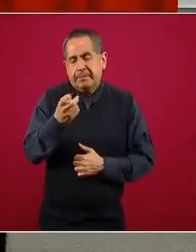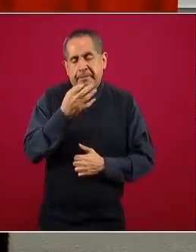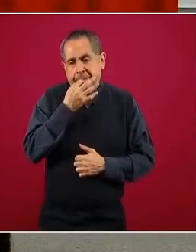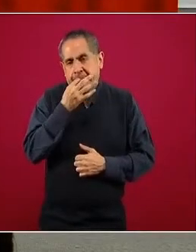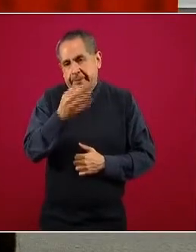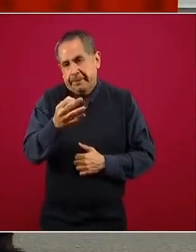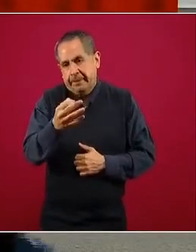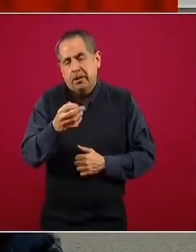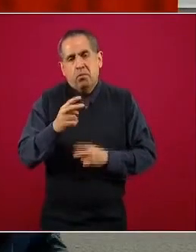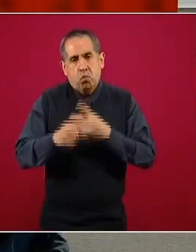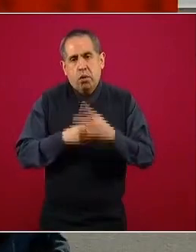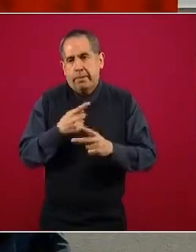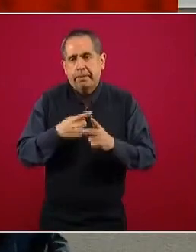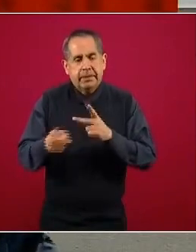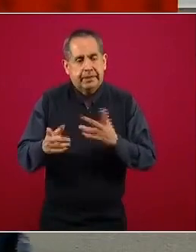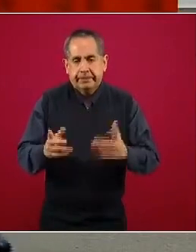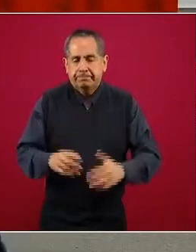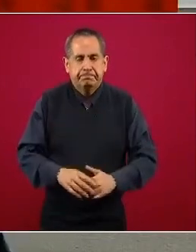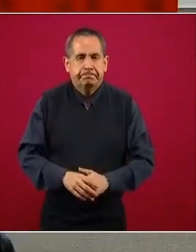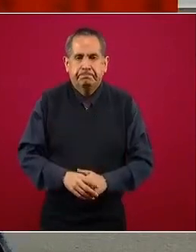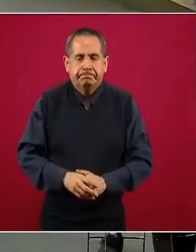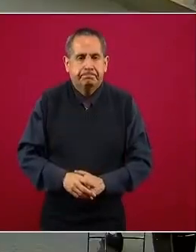exactamente con lo que vamos a empezar.